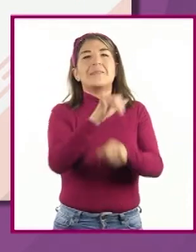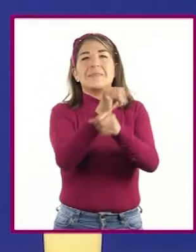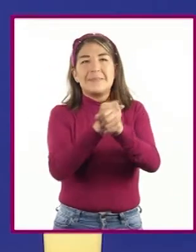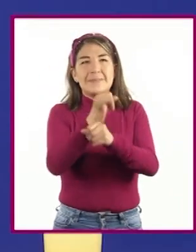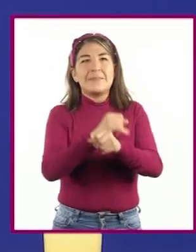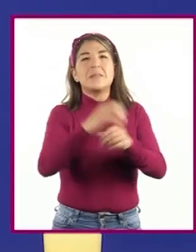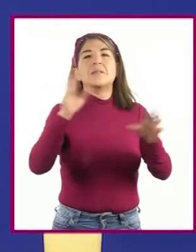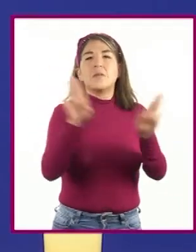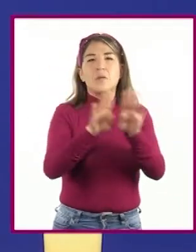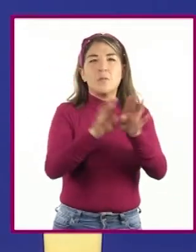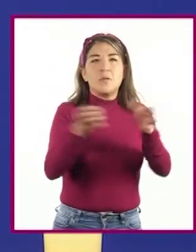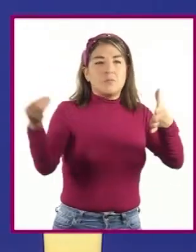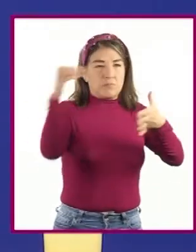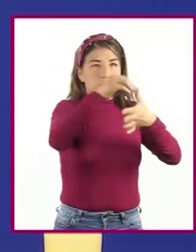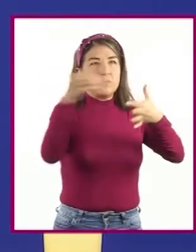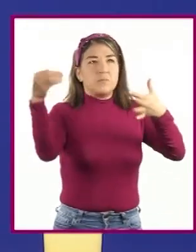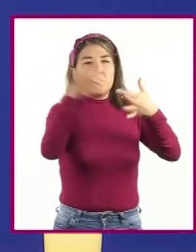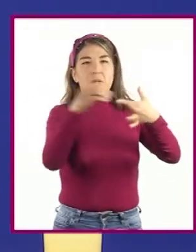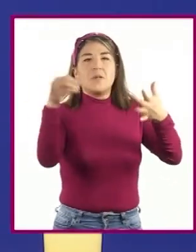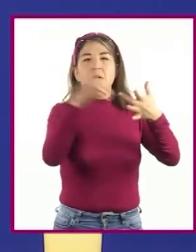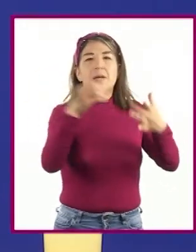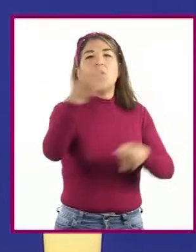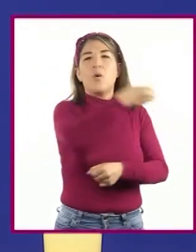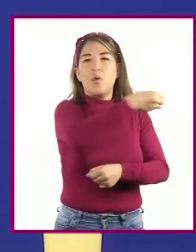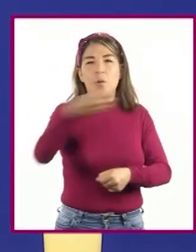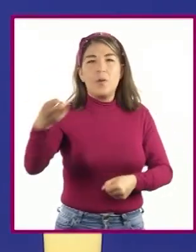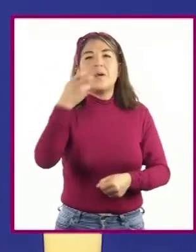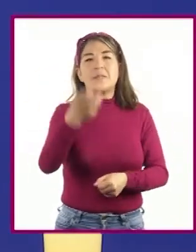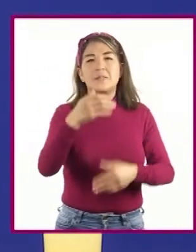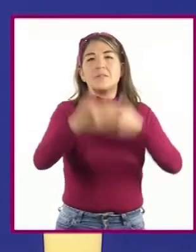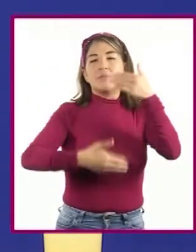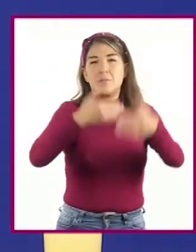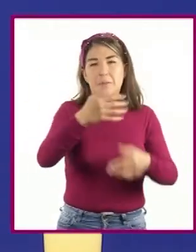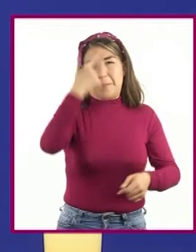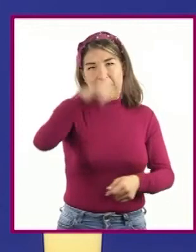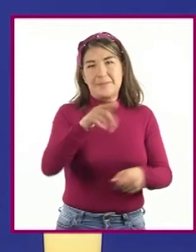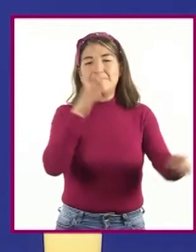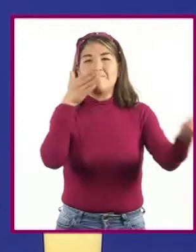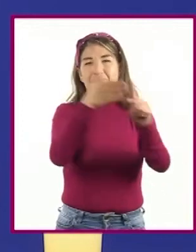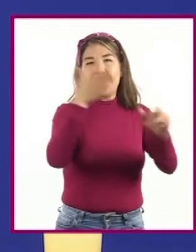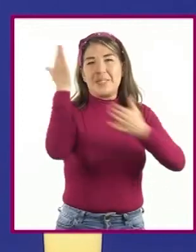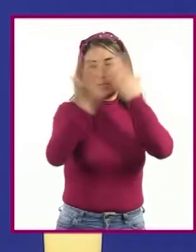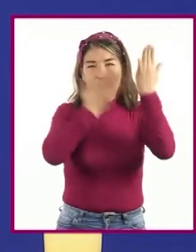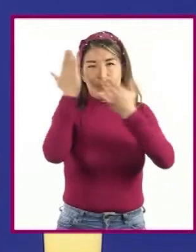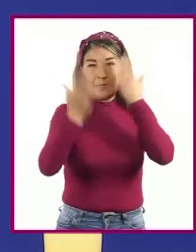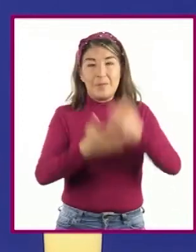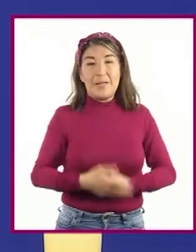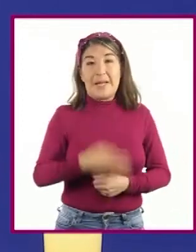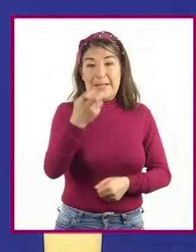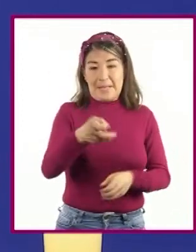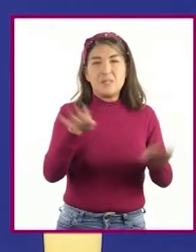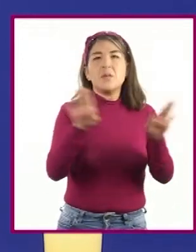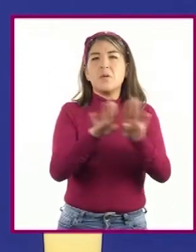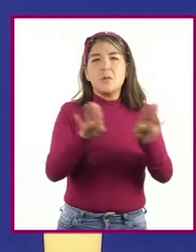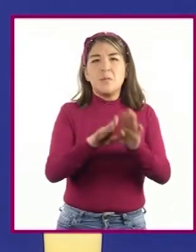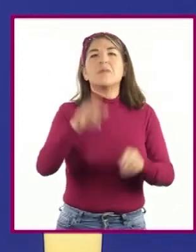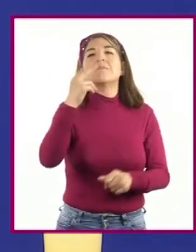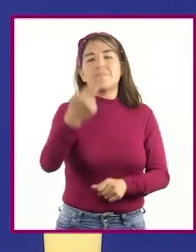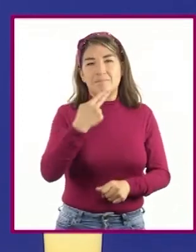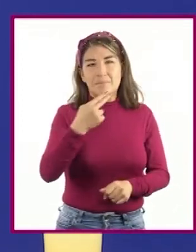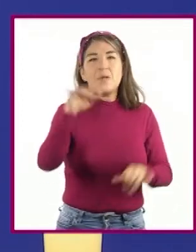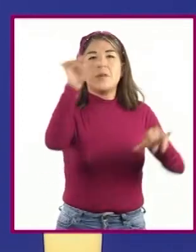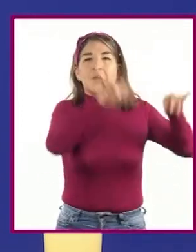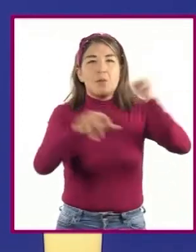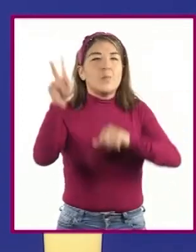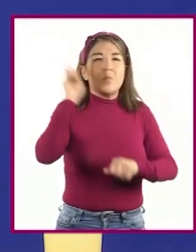decir, ordenada, que sigue procedimientos de un fenómeno u objeto de estudio. Este método también requiere de la